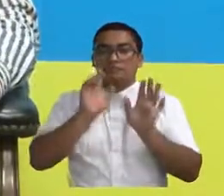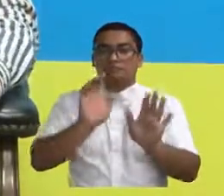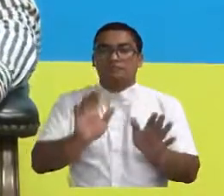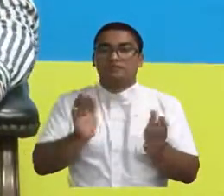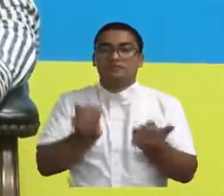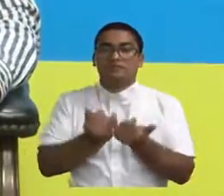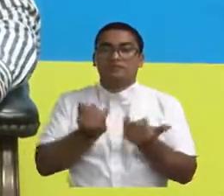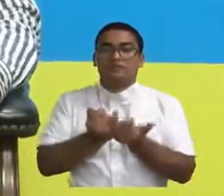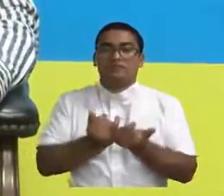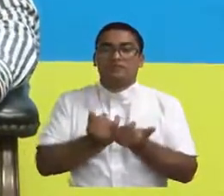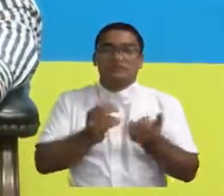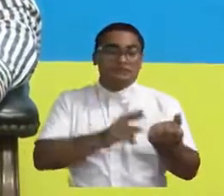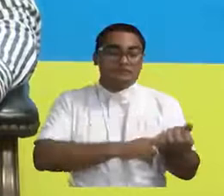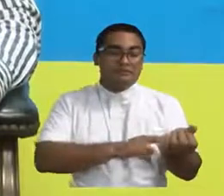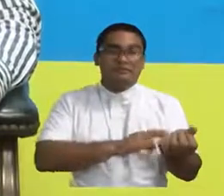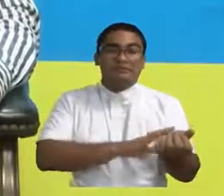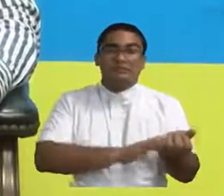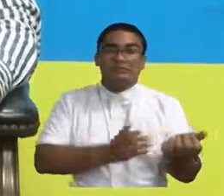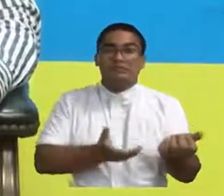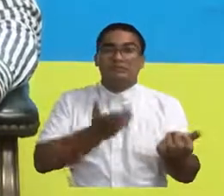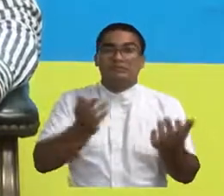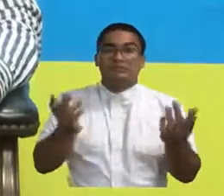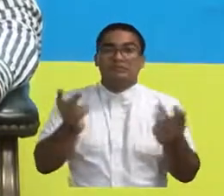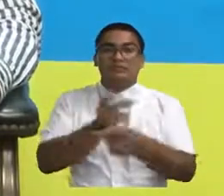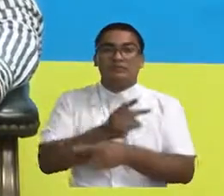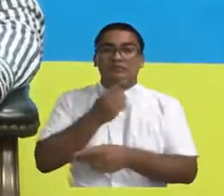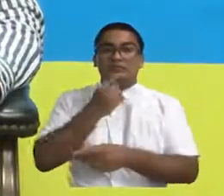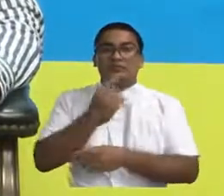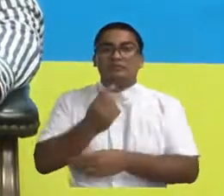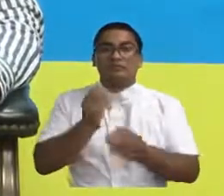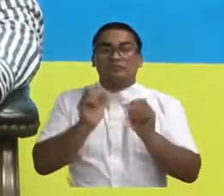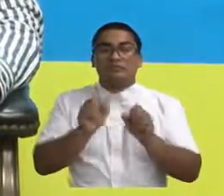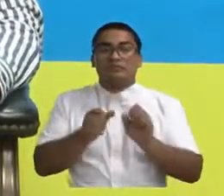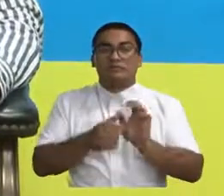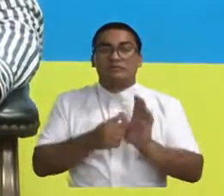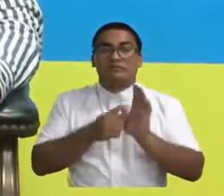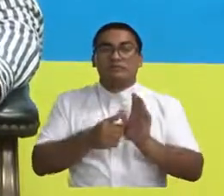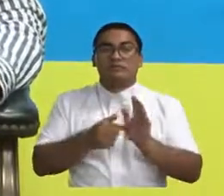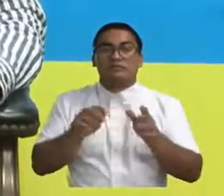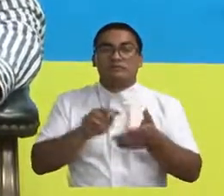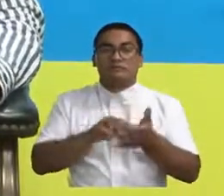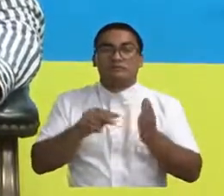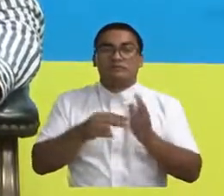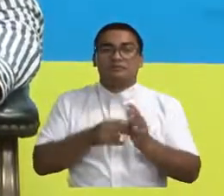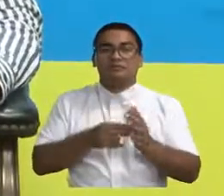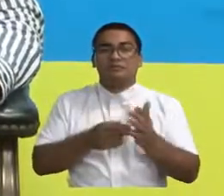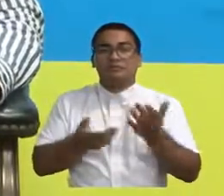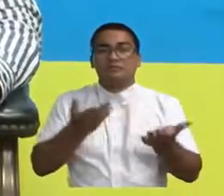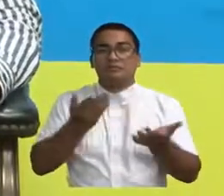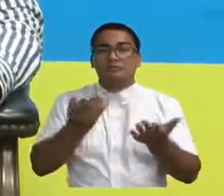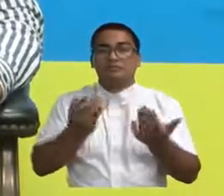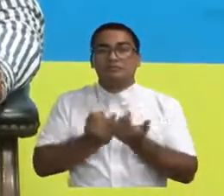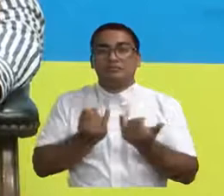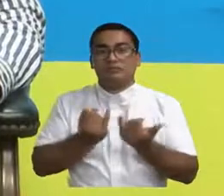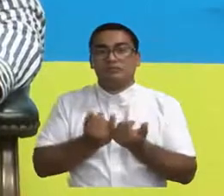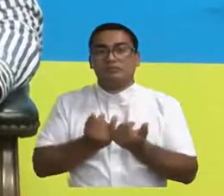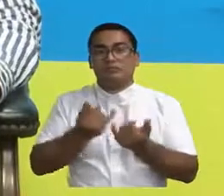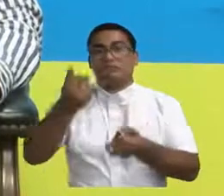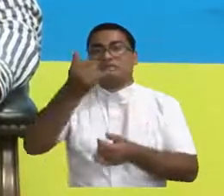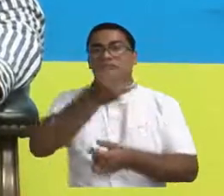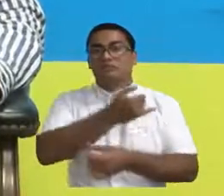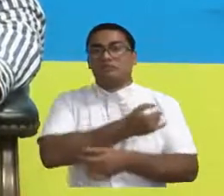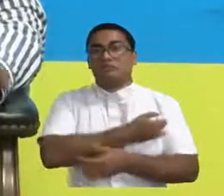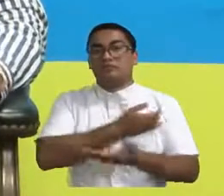lo crónico, pues que se vuelva crónico, porque al final podemos presentar un cuadro, pero con la vacuna va a disminuir